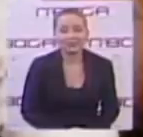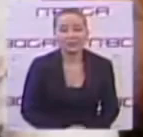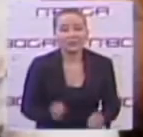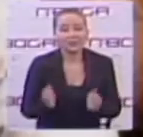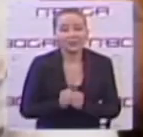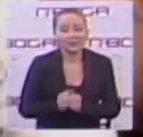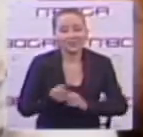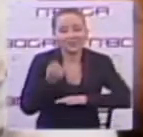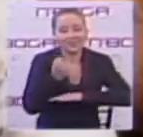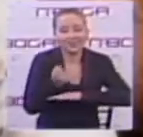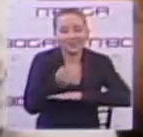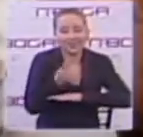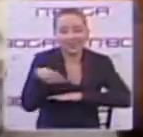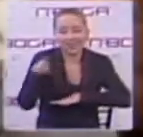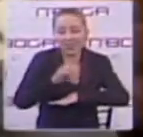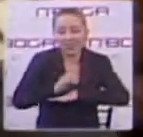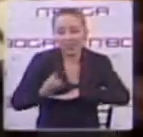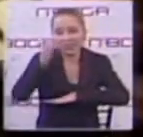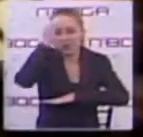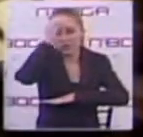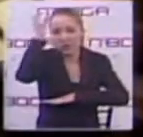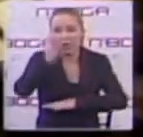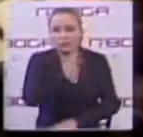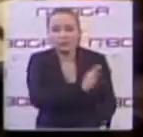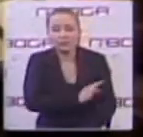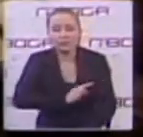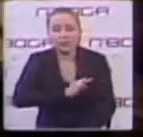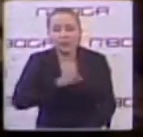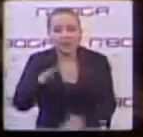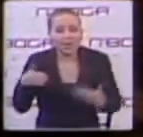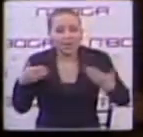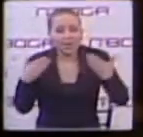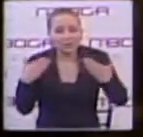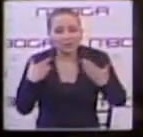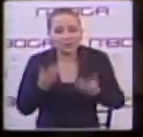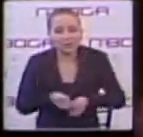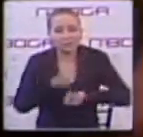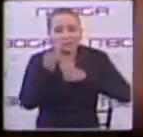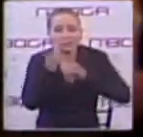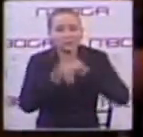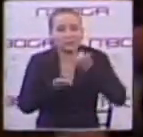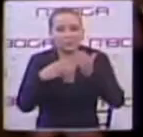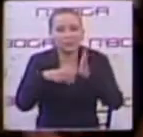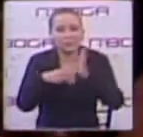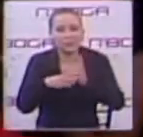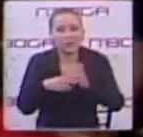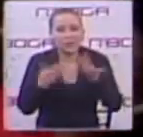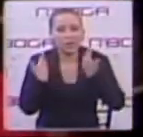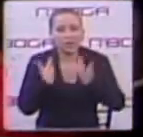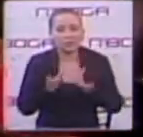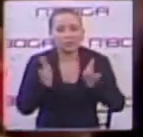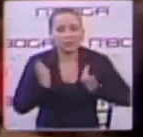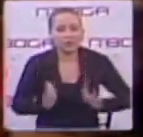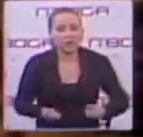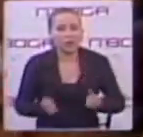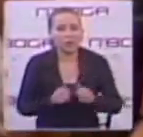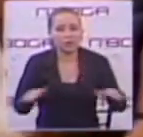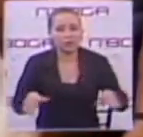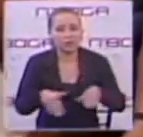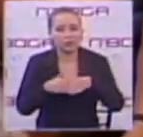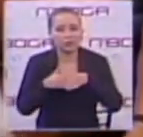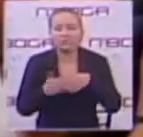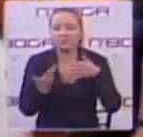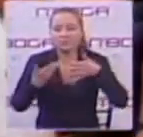Mediante una rueda de prensa, la Dirección de Cultura de la Municipalidad de Guayaquil dio a conocer lo que será el evento Guayaquil se viste de novia,